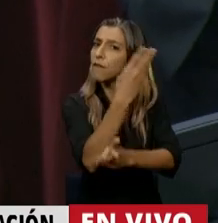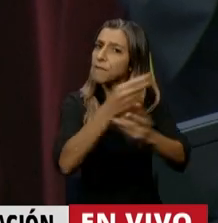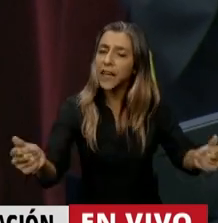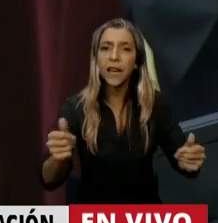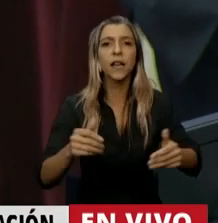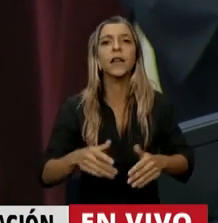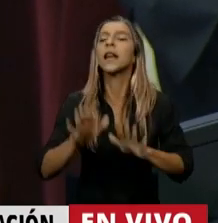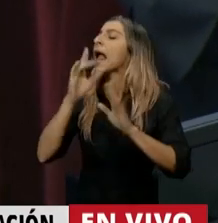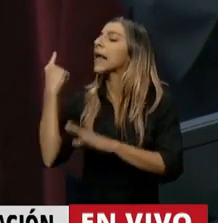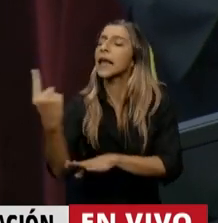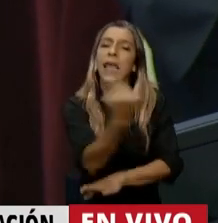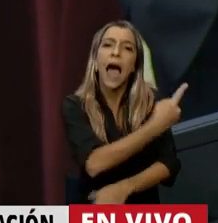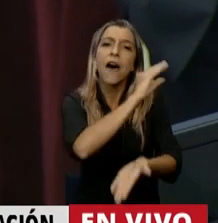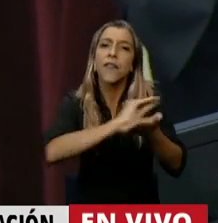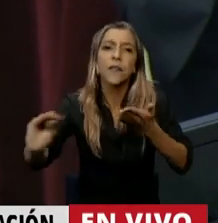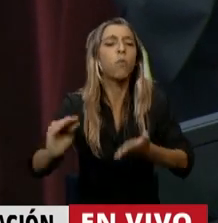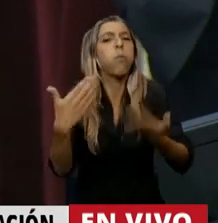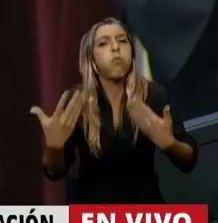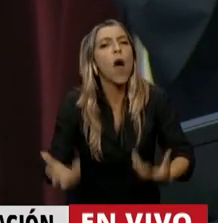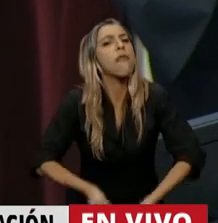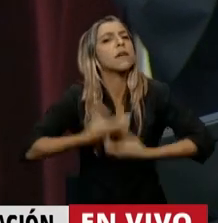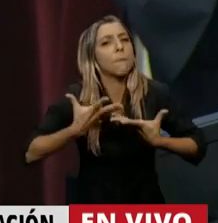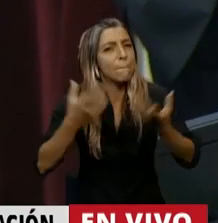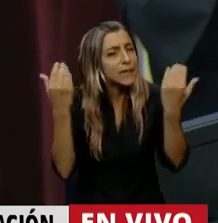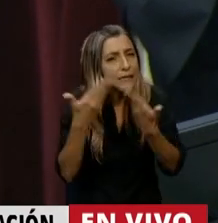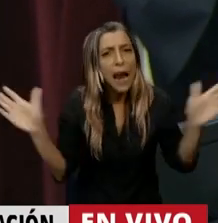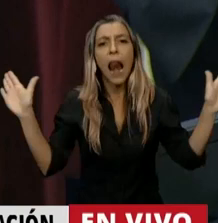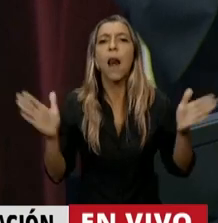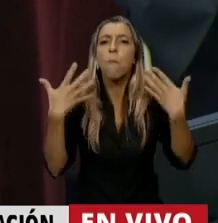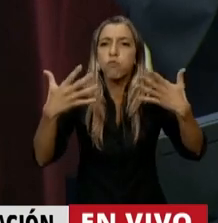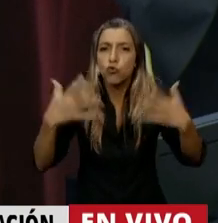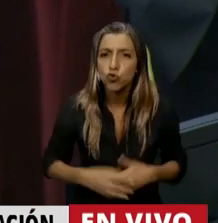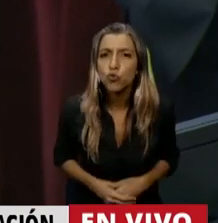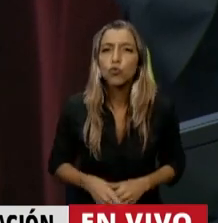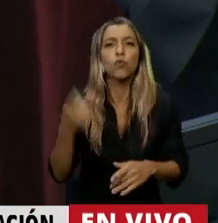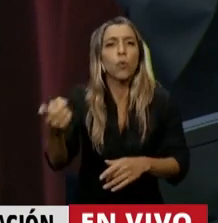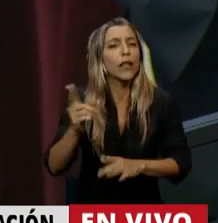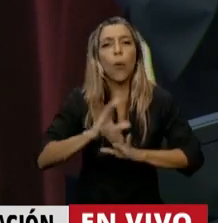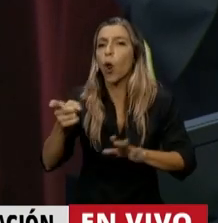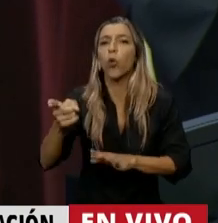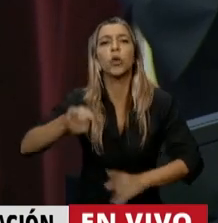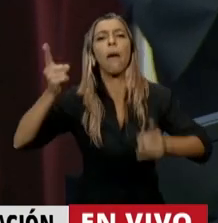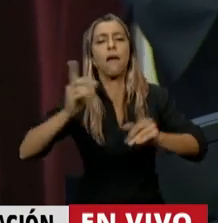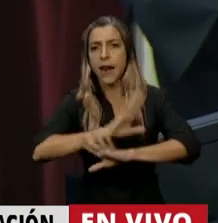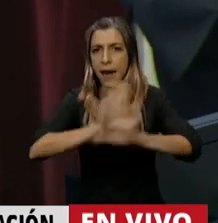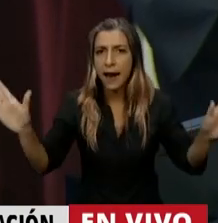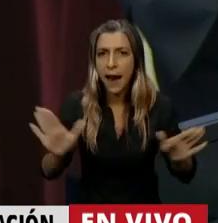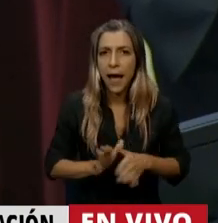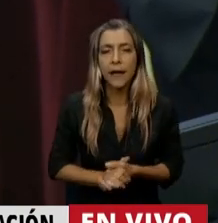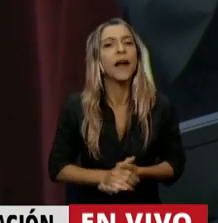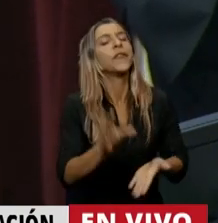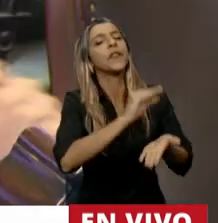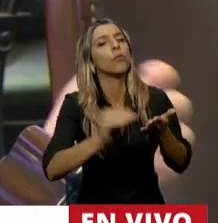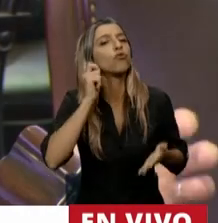termine. Cada diputado puede expresarse libremente. Usted no es censor de nadie. Diputado Grosso,